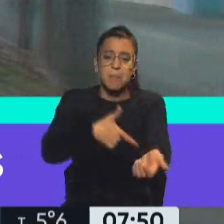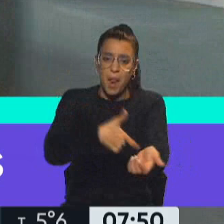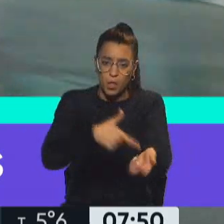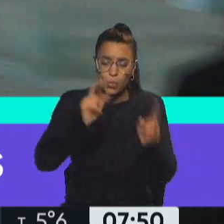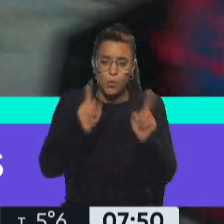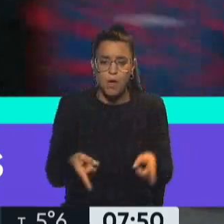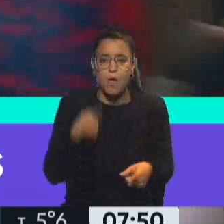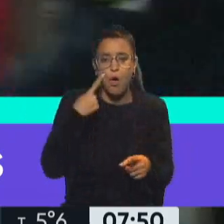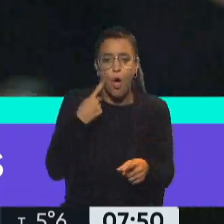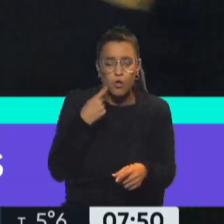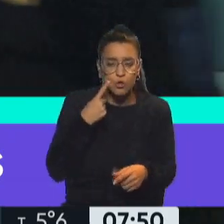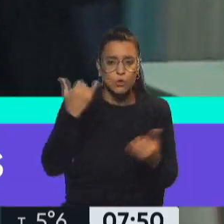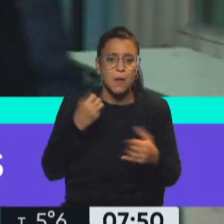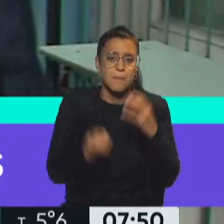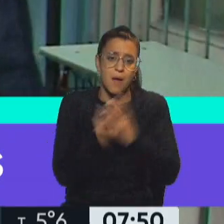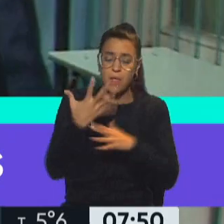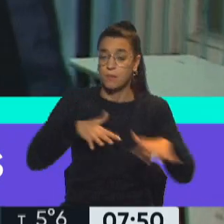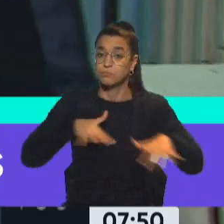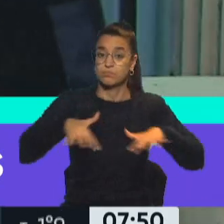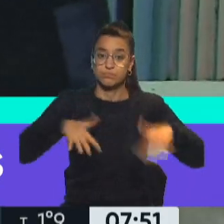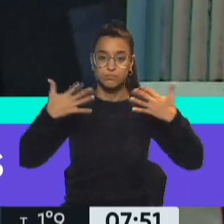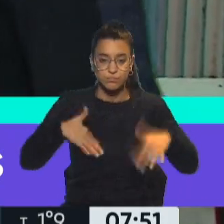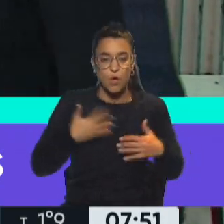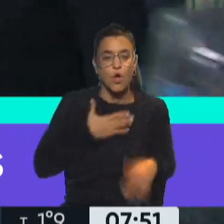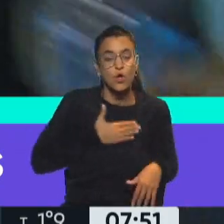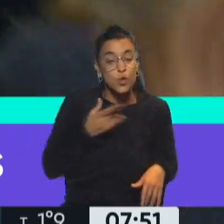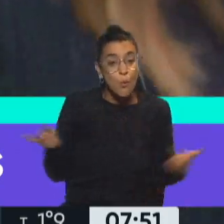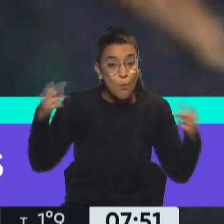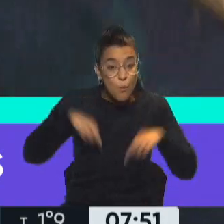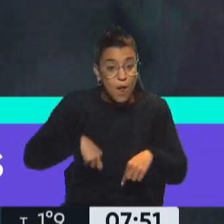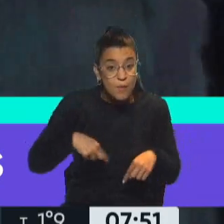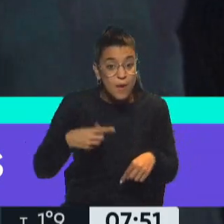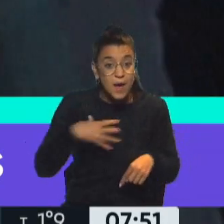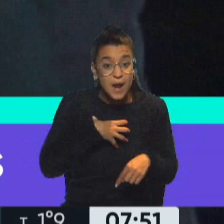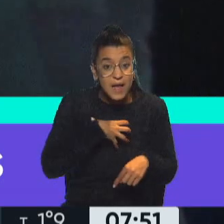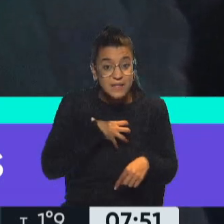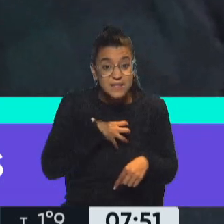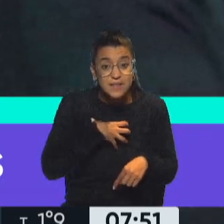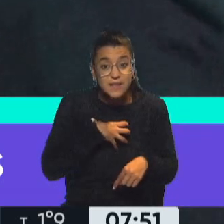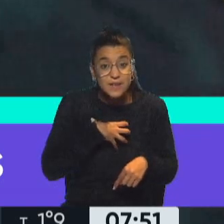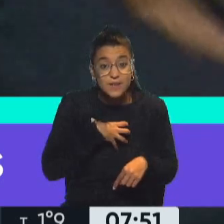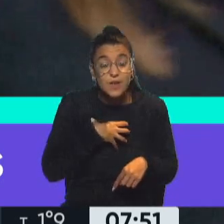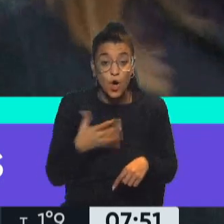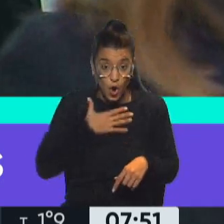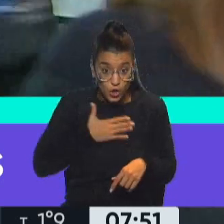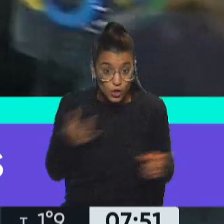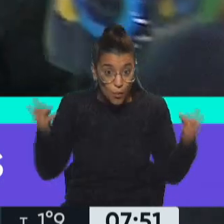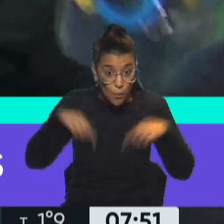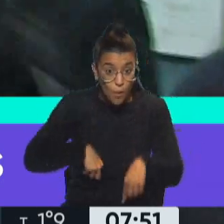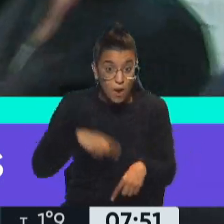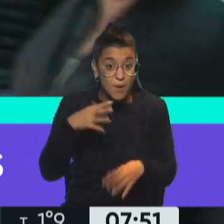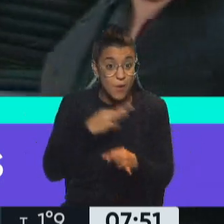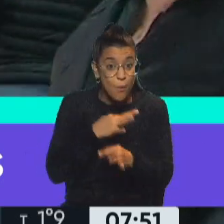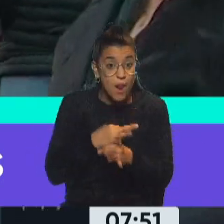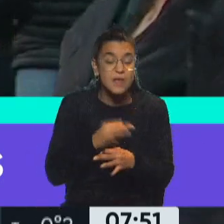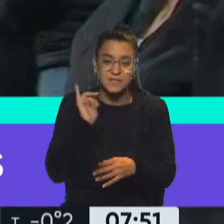los controla. Bien, una mañana movida, entonces. ¿Contento de haber regresado a la presencialidad, joven? ¿Sí? ¿Contento de haber regresado a la